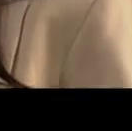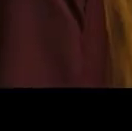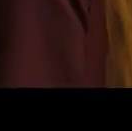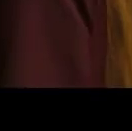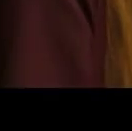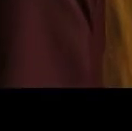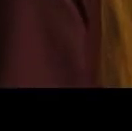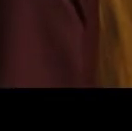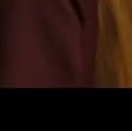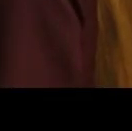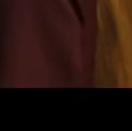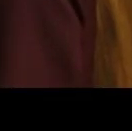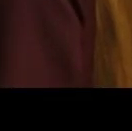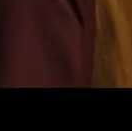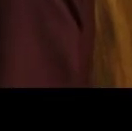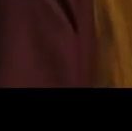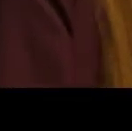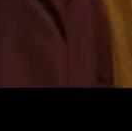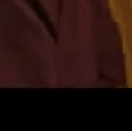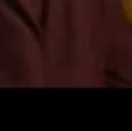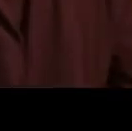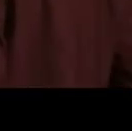licenciada. ¿O yo? ¿Permiso?